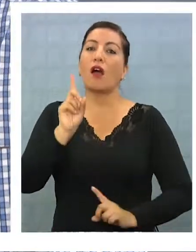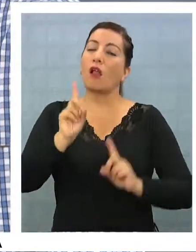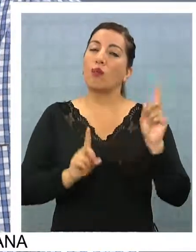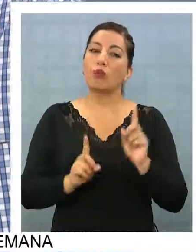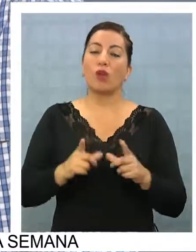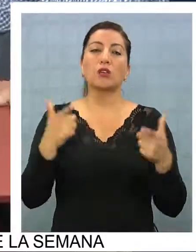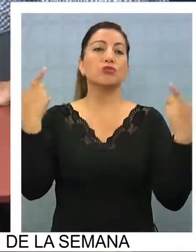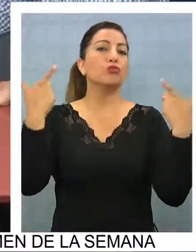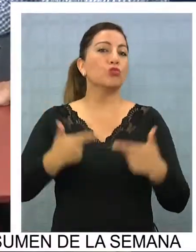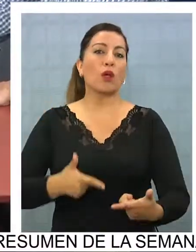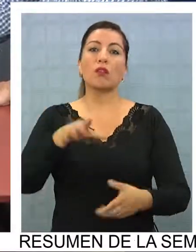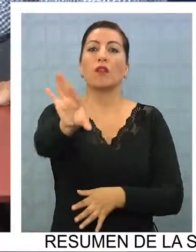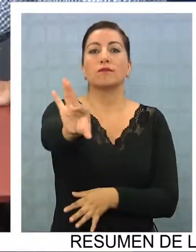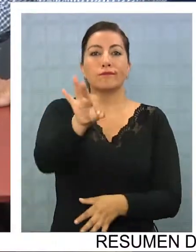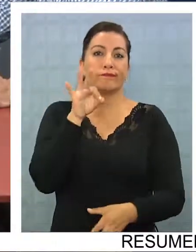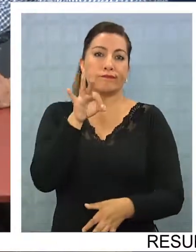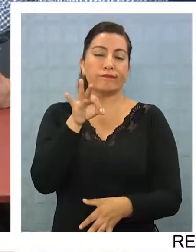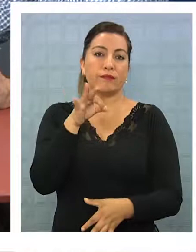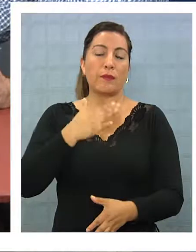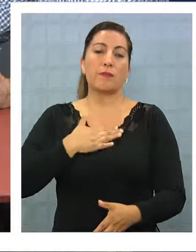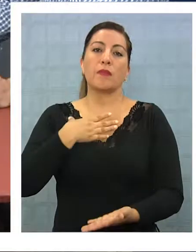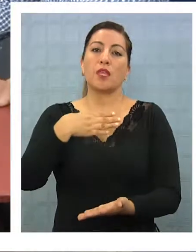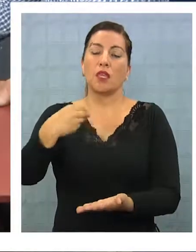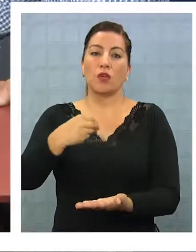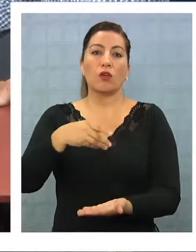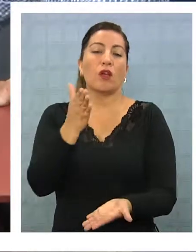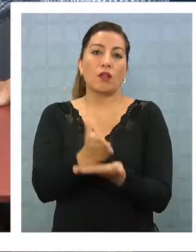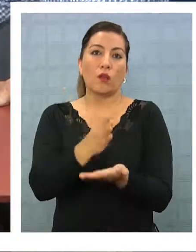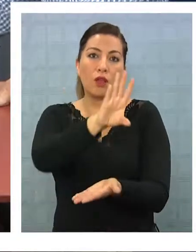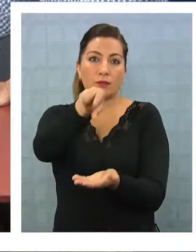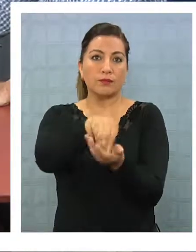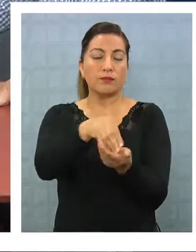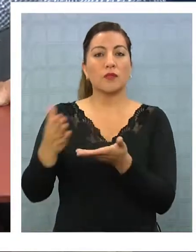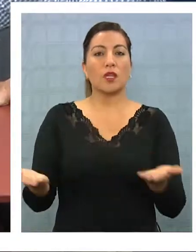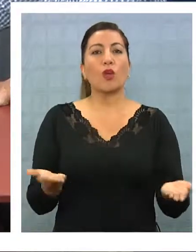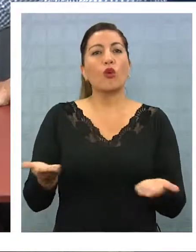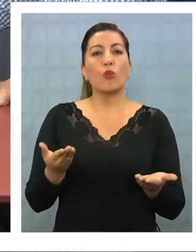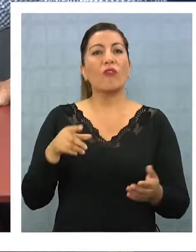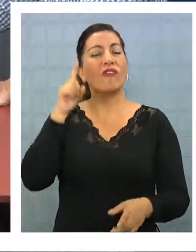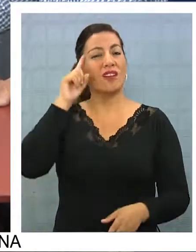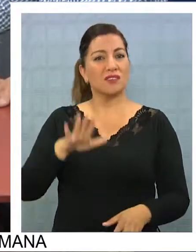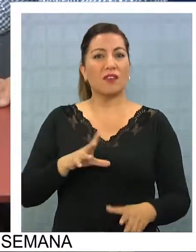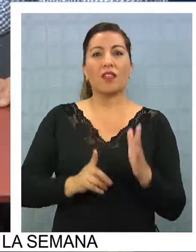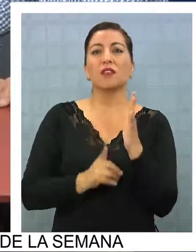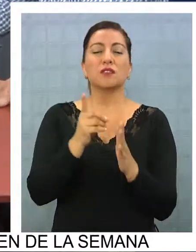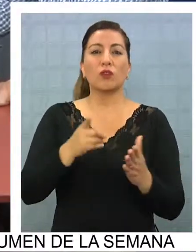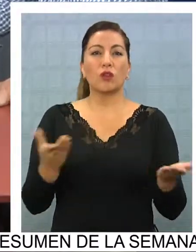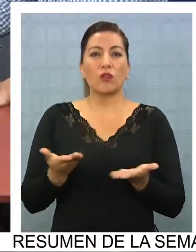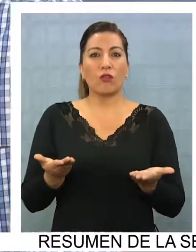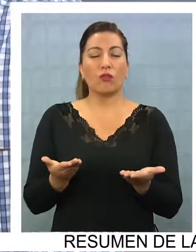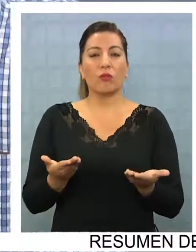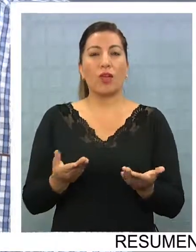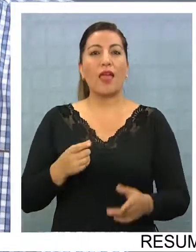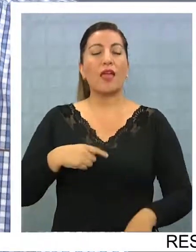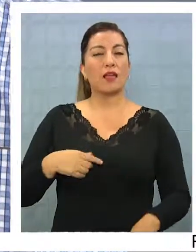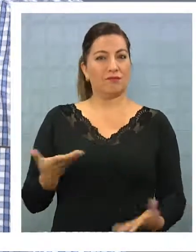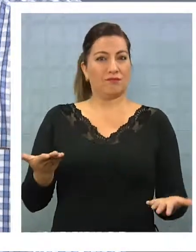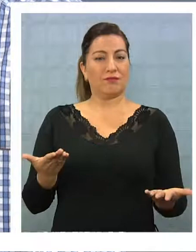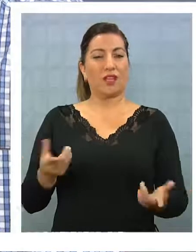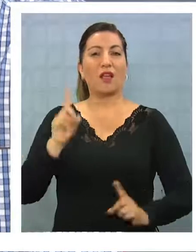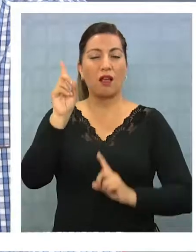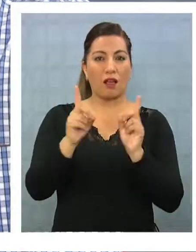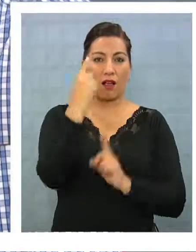poco a la suerte y al azar. ¿Cómo prevé usted que se va a desarrollar esta situación? ¿Va a terminar imponiéndose este criterio